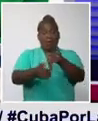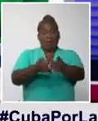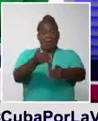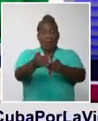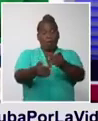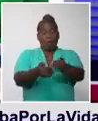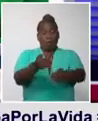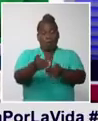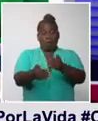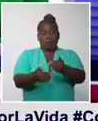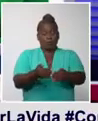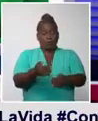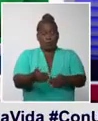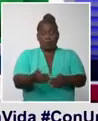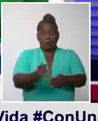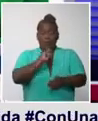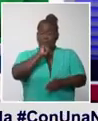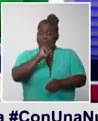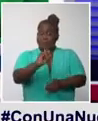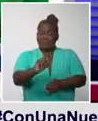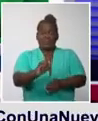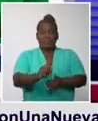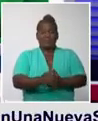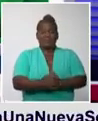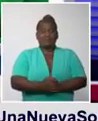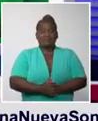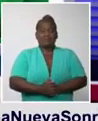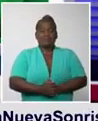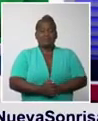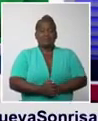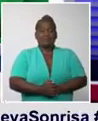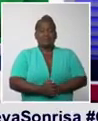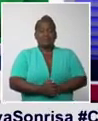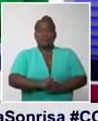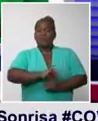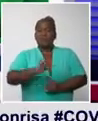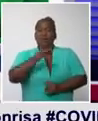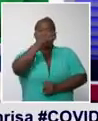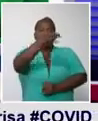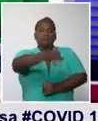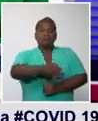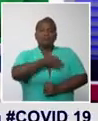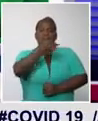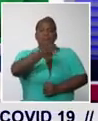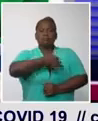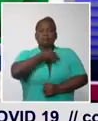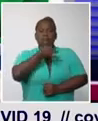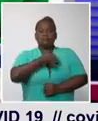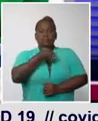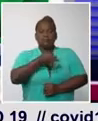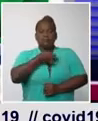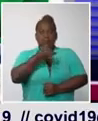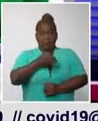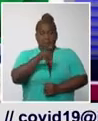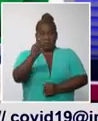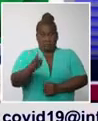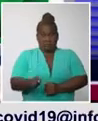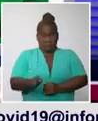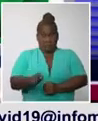que no sea favorable. Como ya había dicho, de los casos diagnosticados